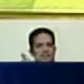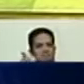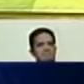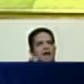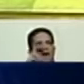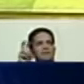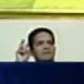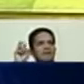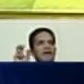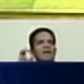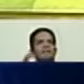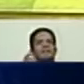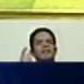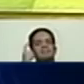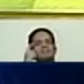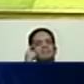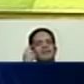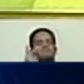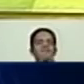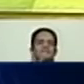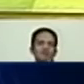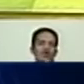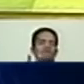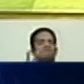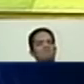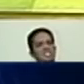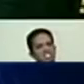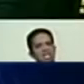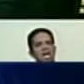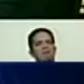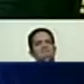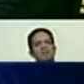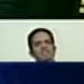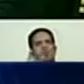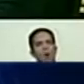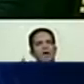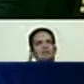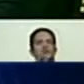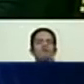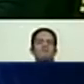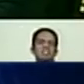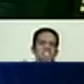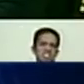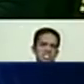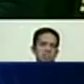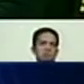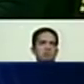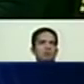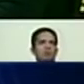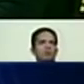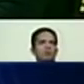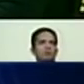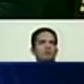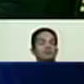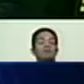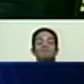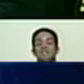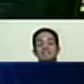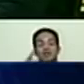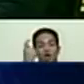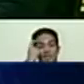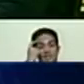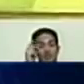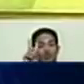el 22, el 23, el 24, el 25, creo que el 25 incluso en 2 oportunidades,